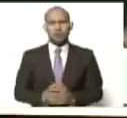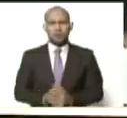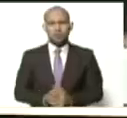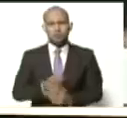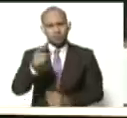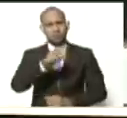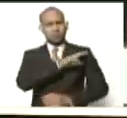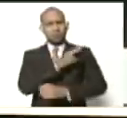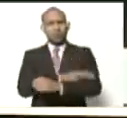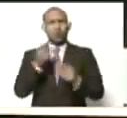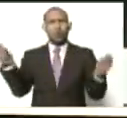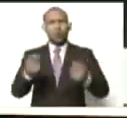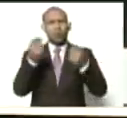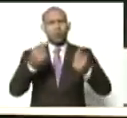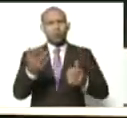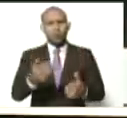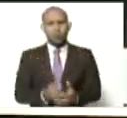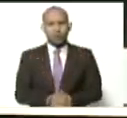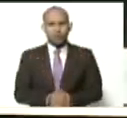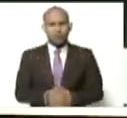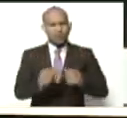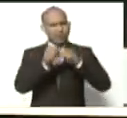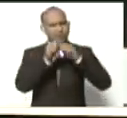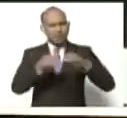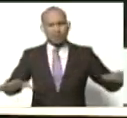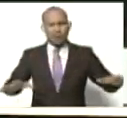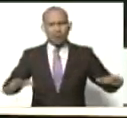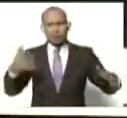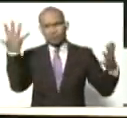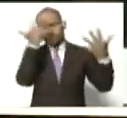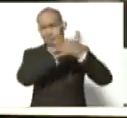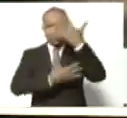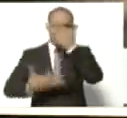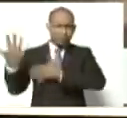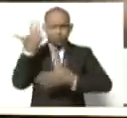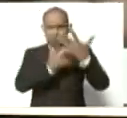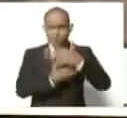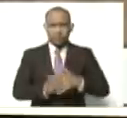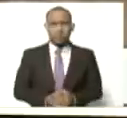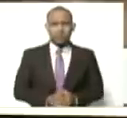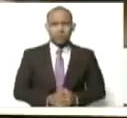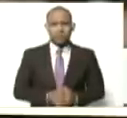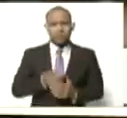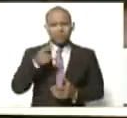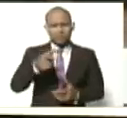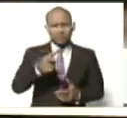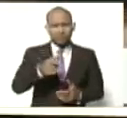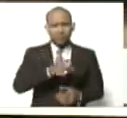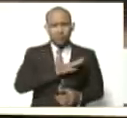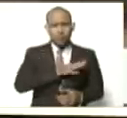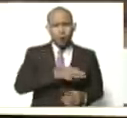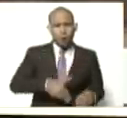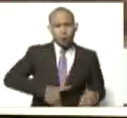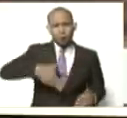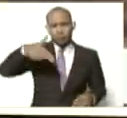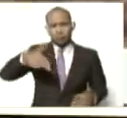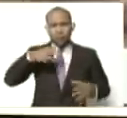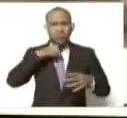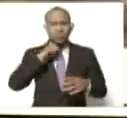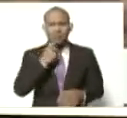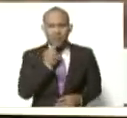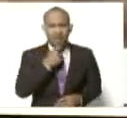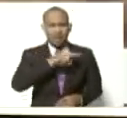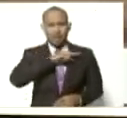popular, sin lugar a duda, el arma secreta